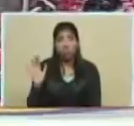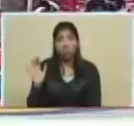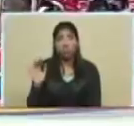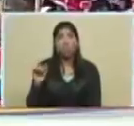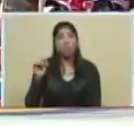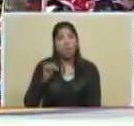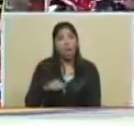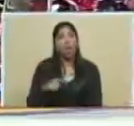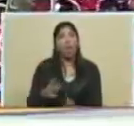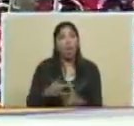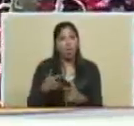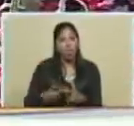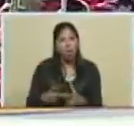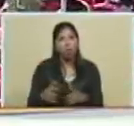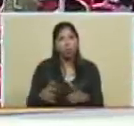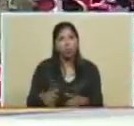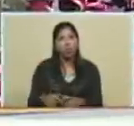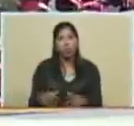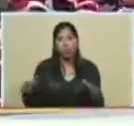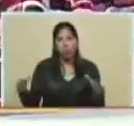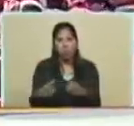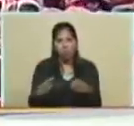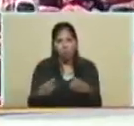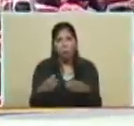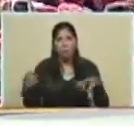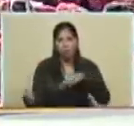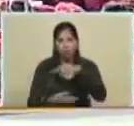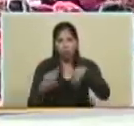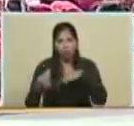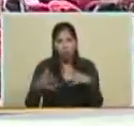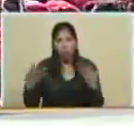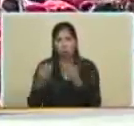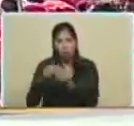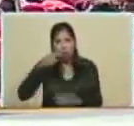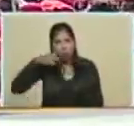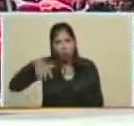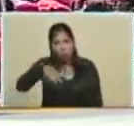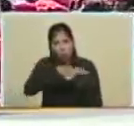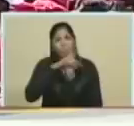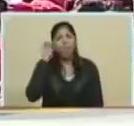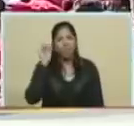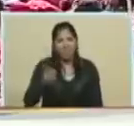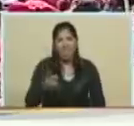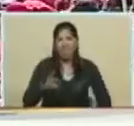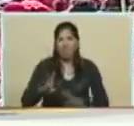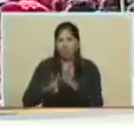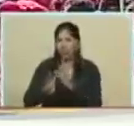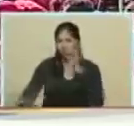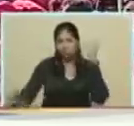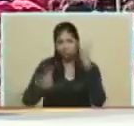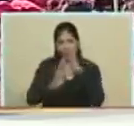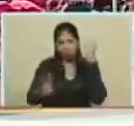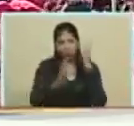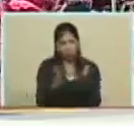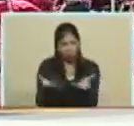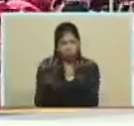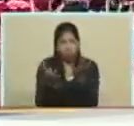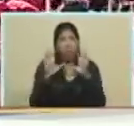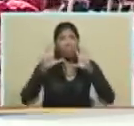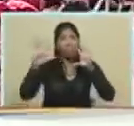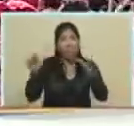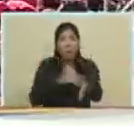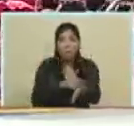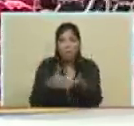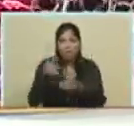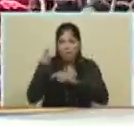Ahí es cuando la maquinaria 4x4 y el pueblo se tienen que lanzar a las calles, más de 10